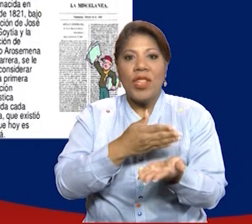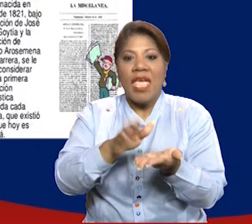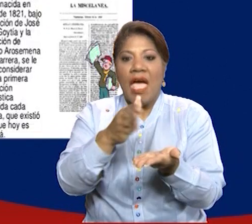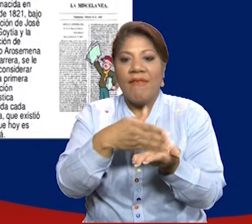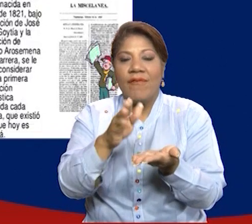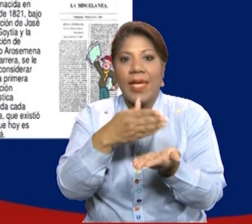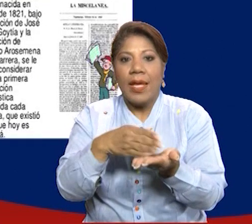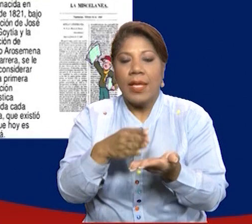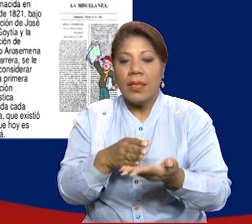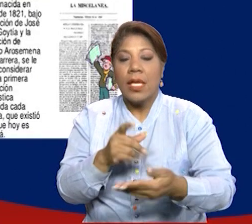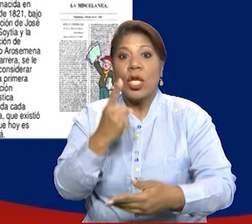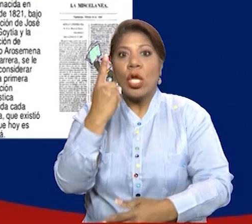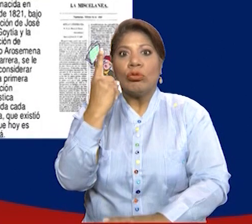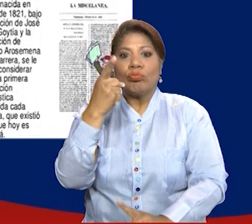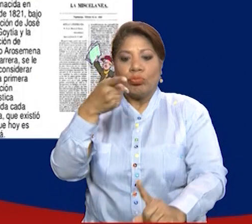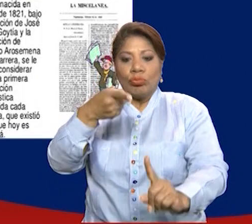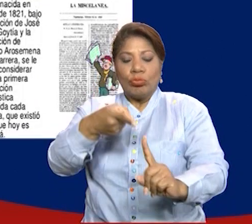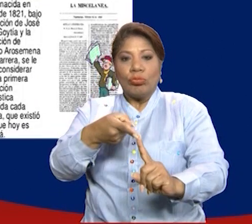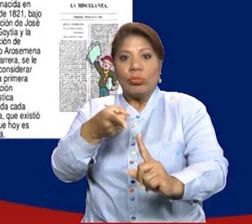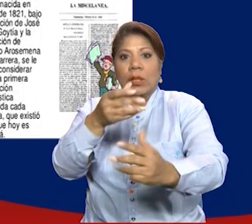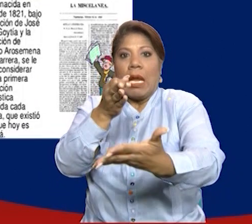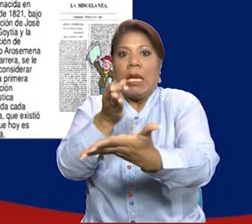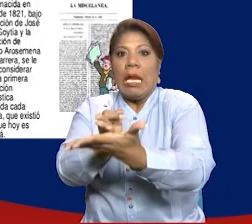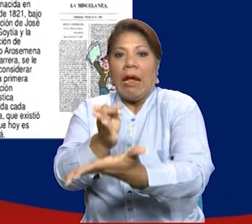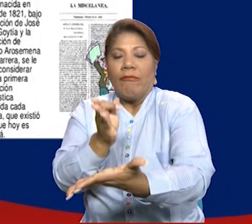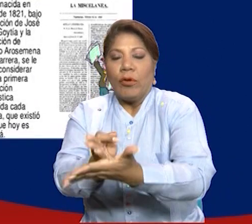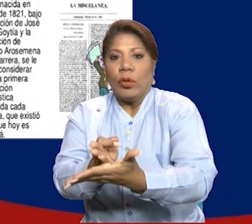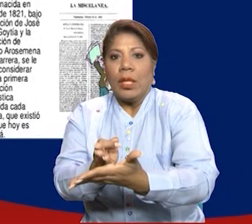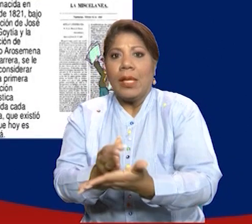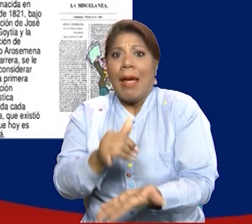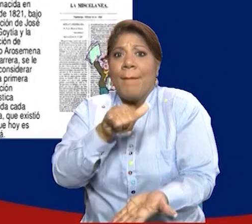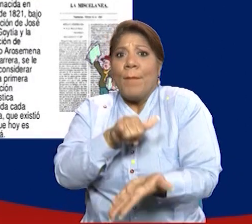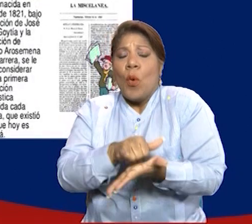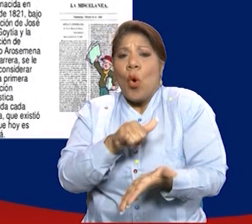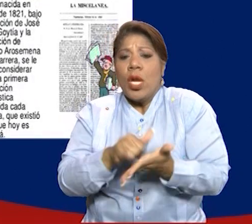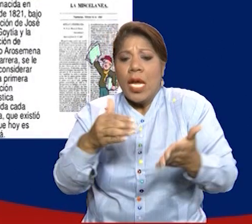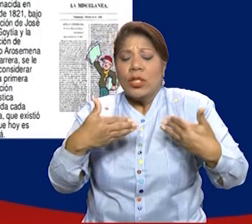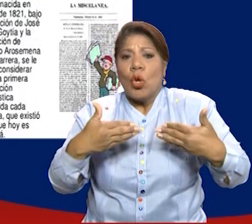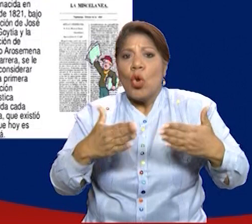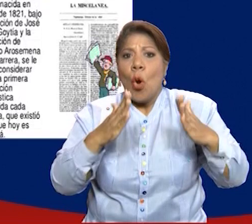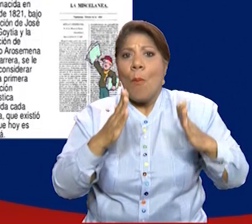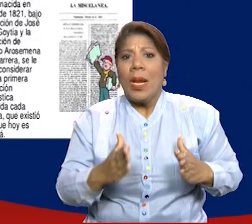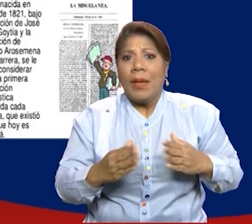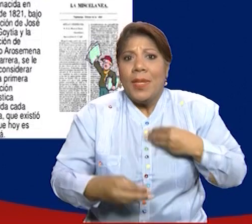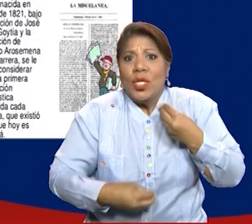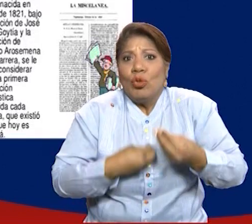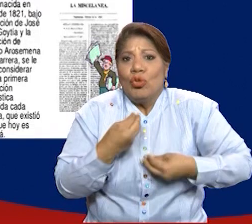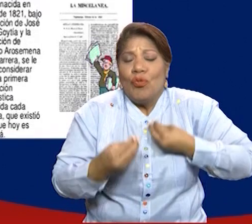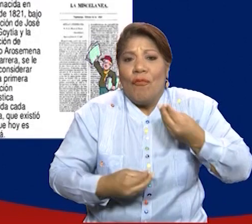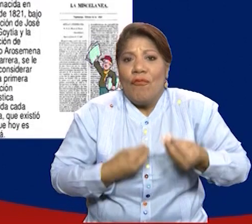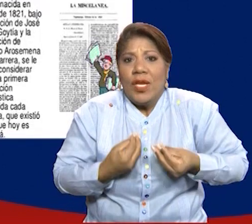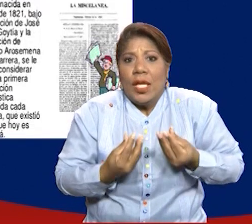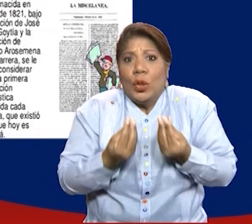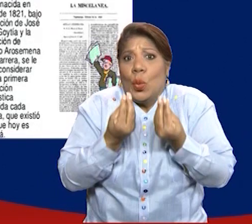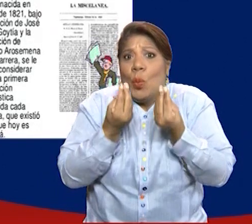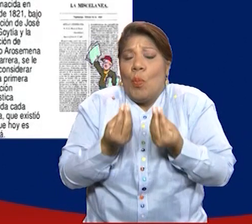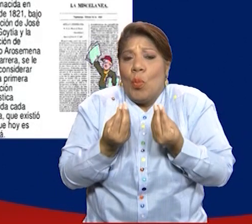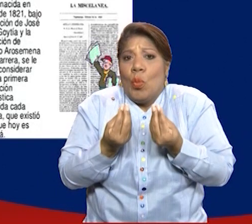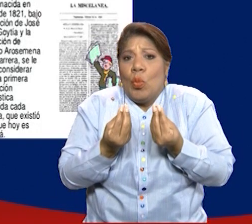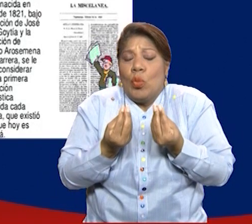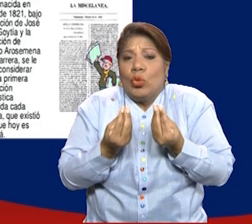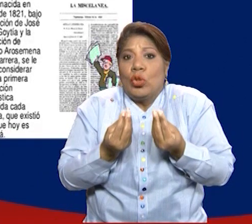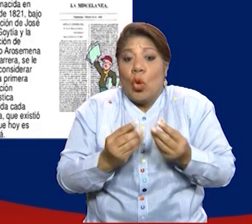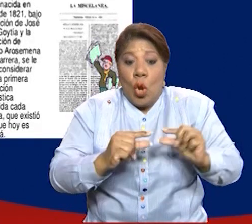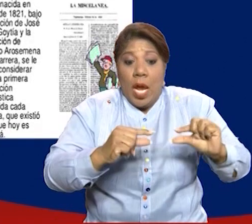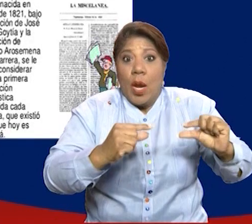vender fuera de Panamá. Por lo tanto, la mantenían en una crisis. Esto dio paso para